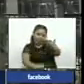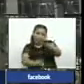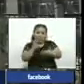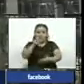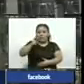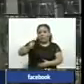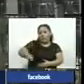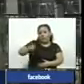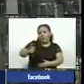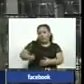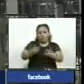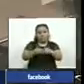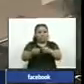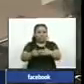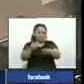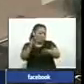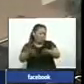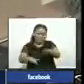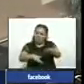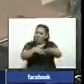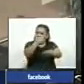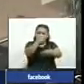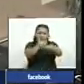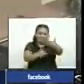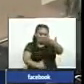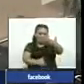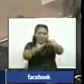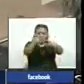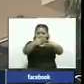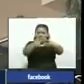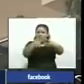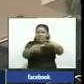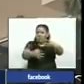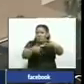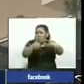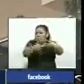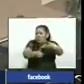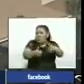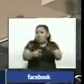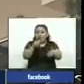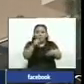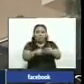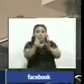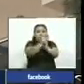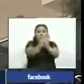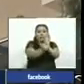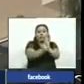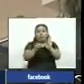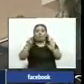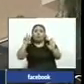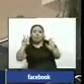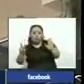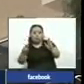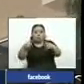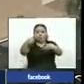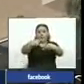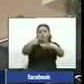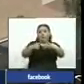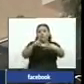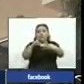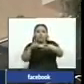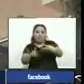los magistrados aseguran que no existe ninguna inconstitucionalidad en el artículo 2 del decreto legislativo